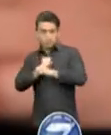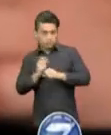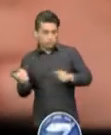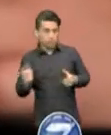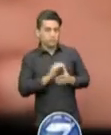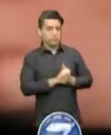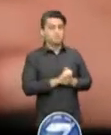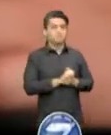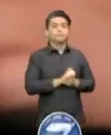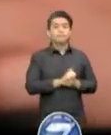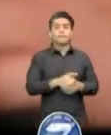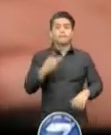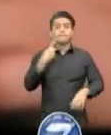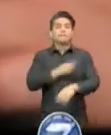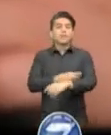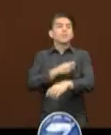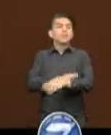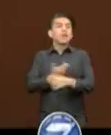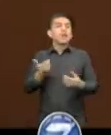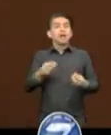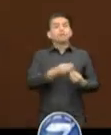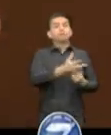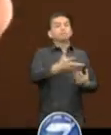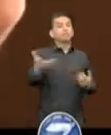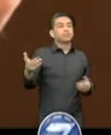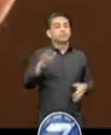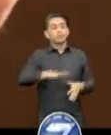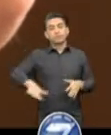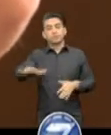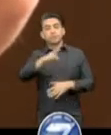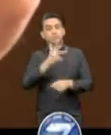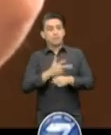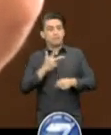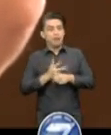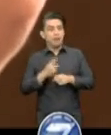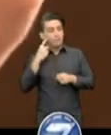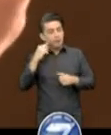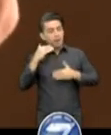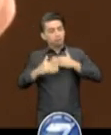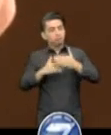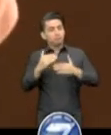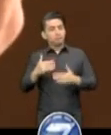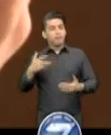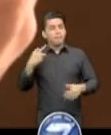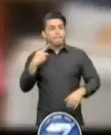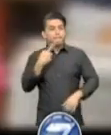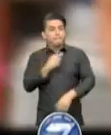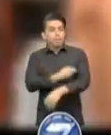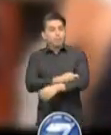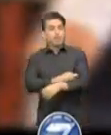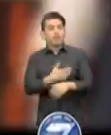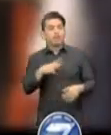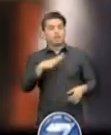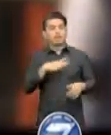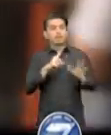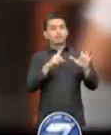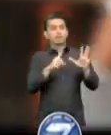para niños serán distribuidas en todo el país y se dará continuidad al proceso de vacunación de niños entre 6 y 11 años de